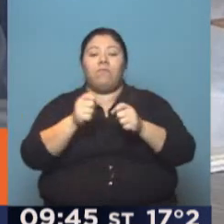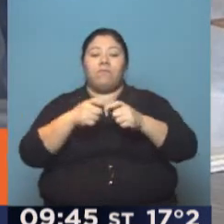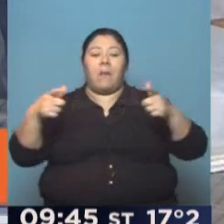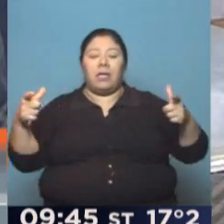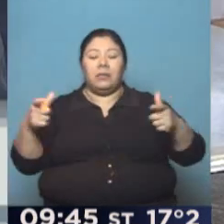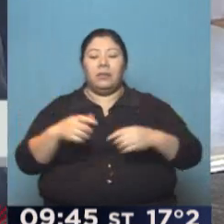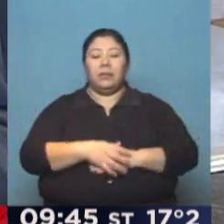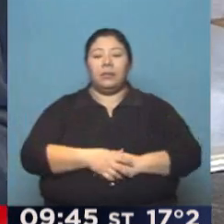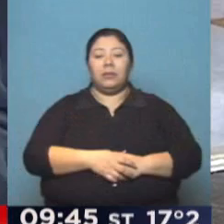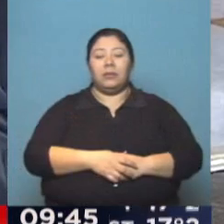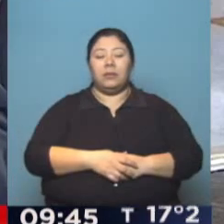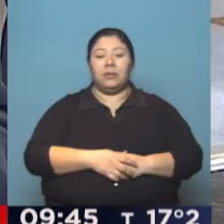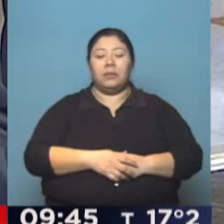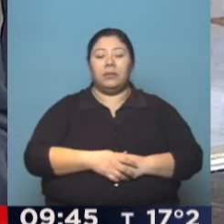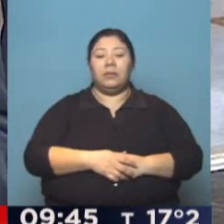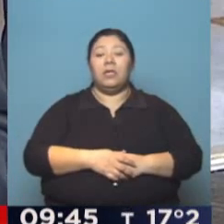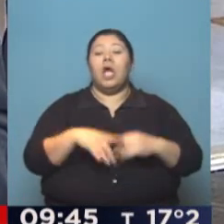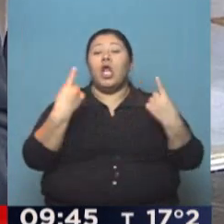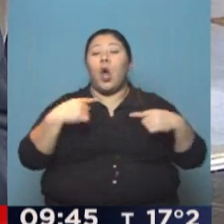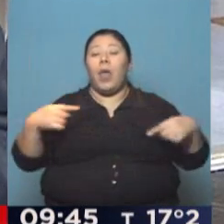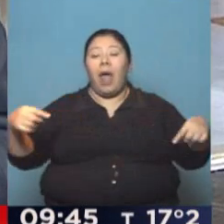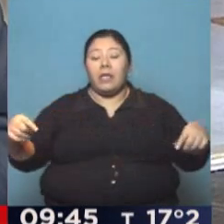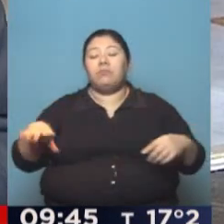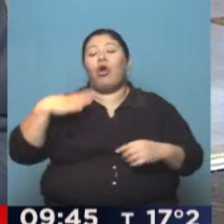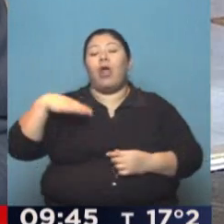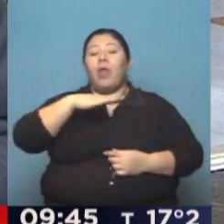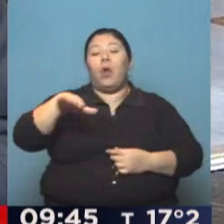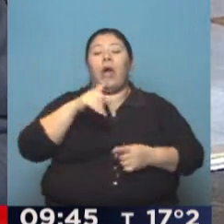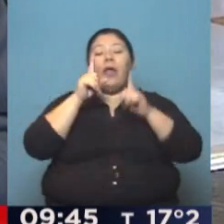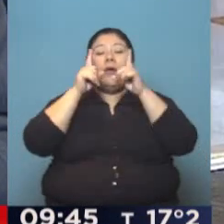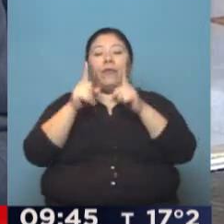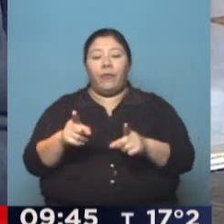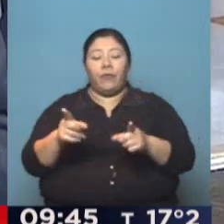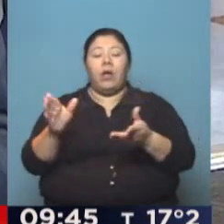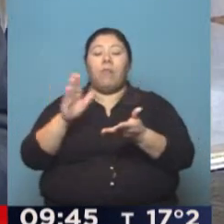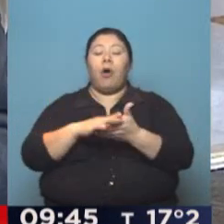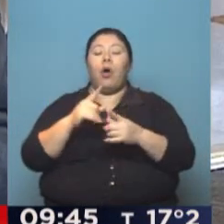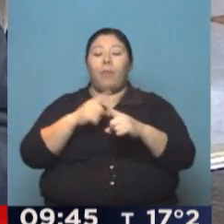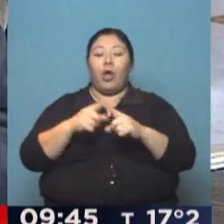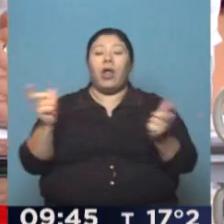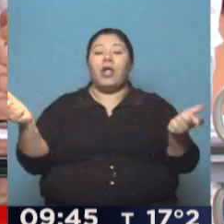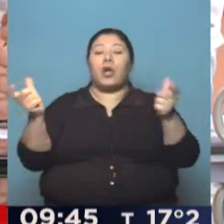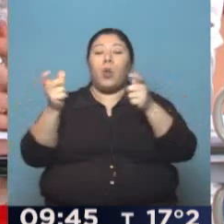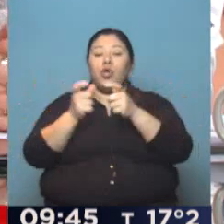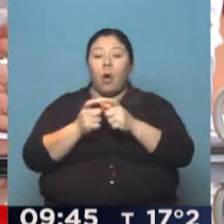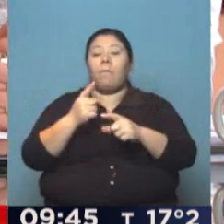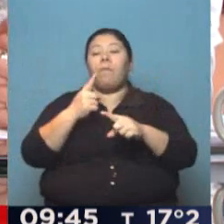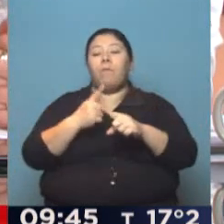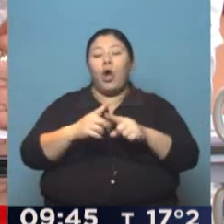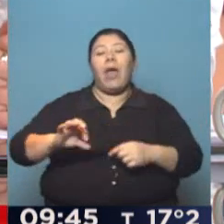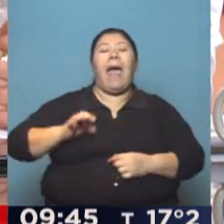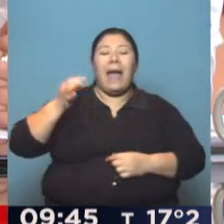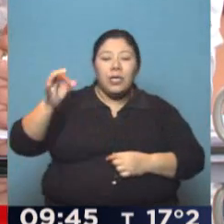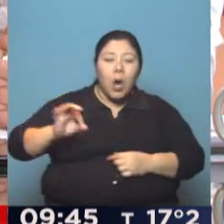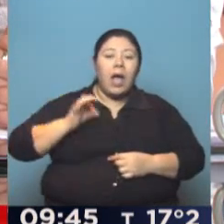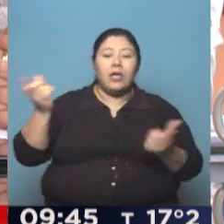las novedades que haya en relación con esta reunión anual del Consejo de las Américas en Buenos Aires. Perfecto, Ariel, y la aclaración, que se va